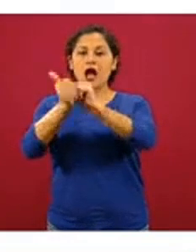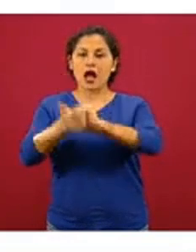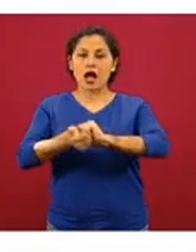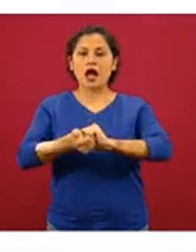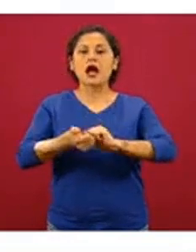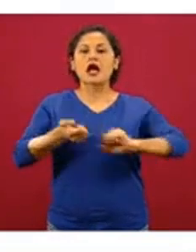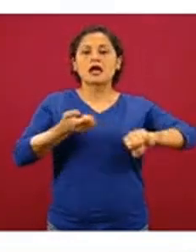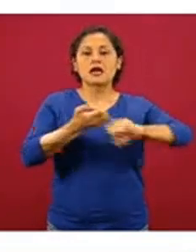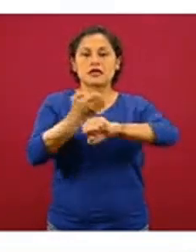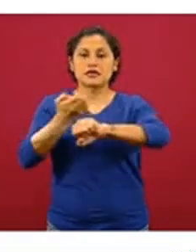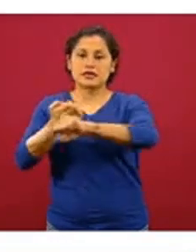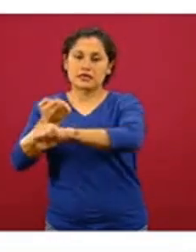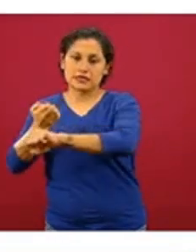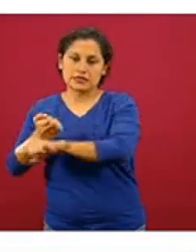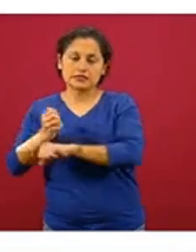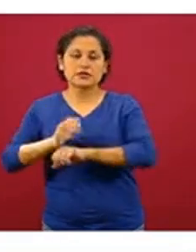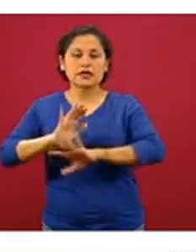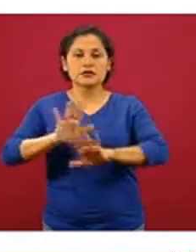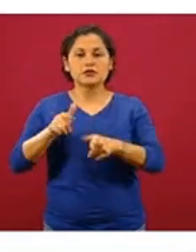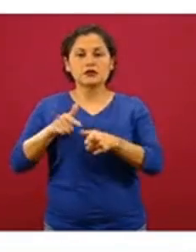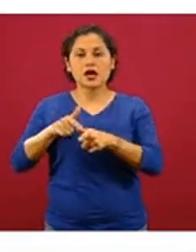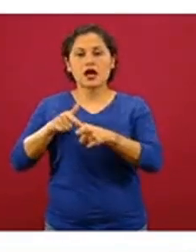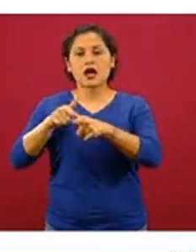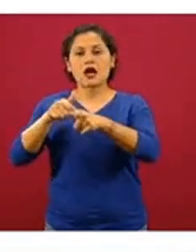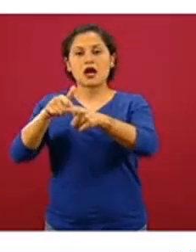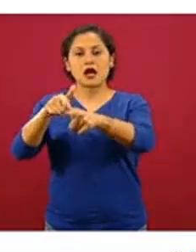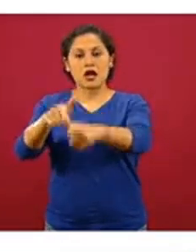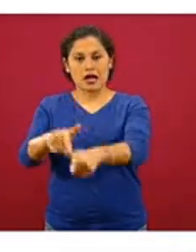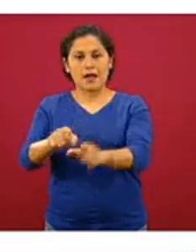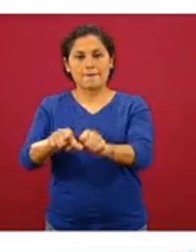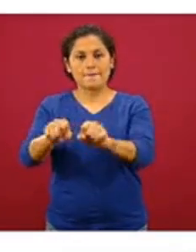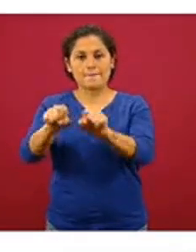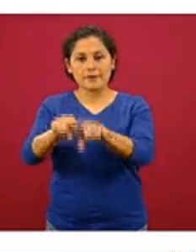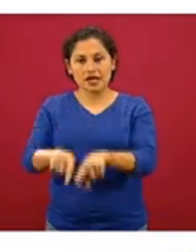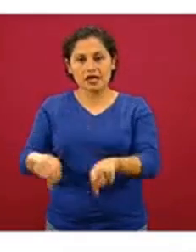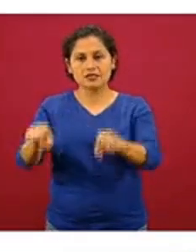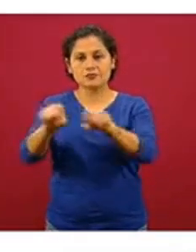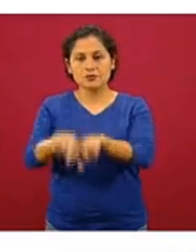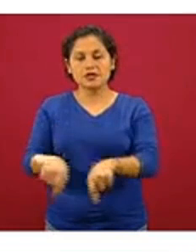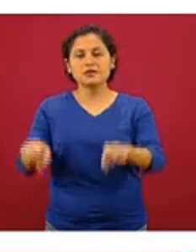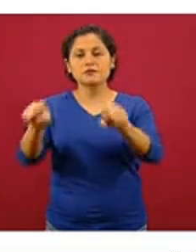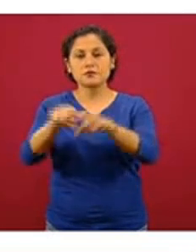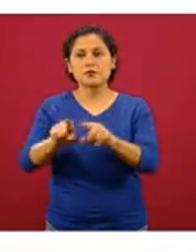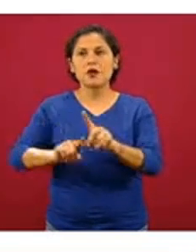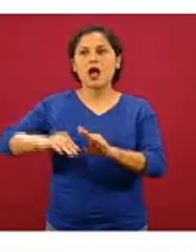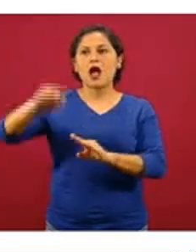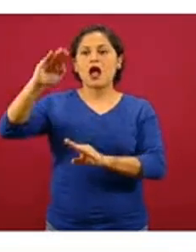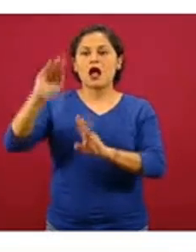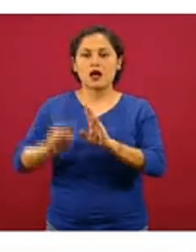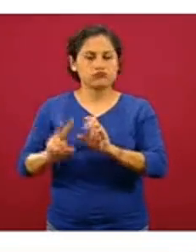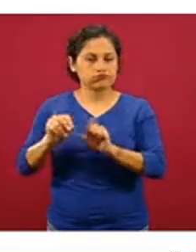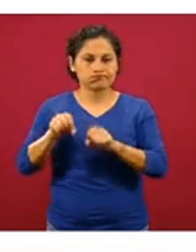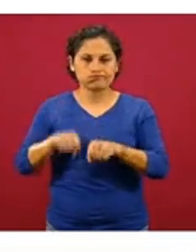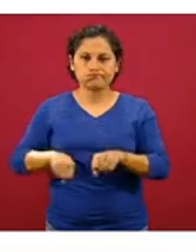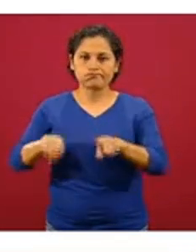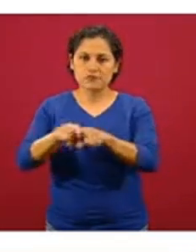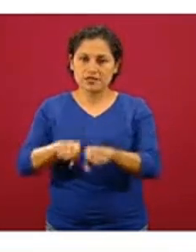y posiblemente a entrar en una meseta que posteriormente será seguida de un descenso. La siguiente.